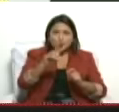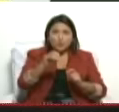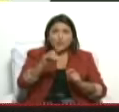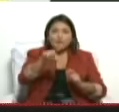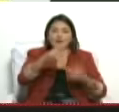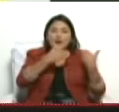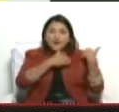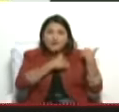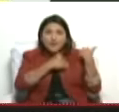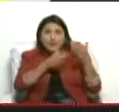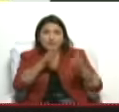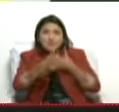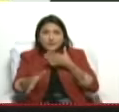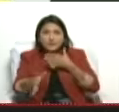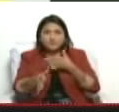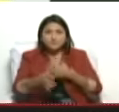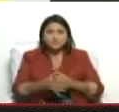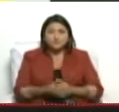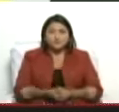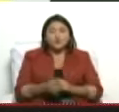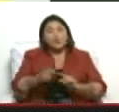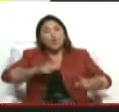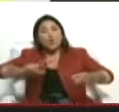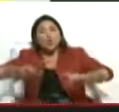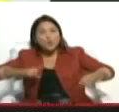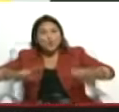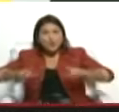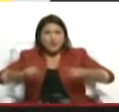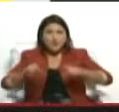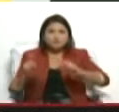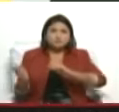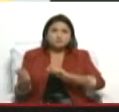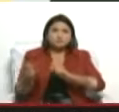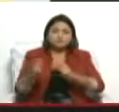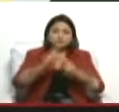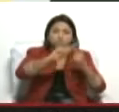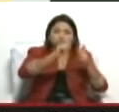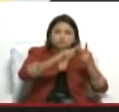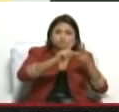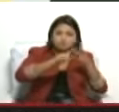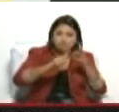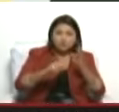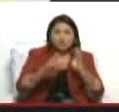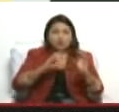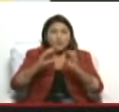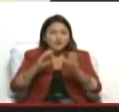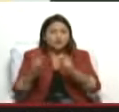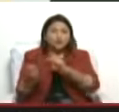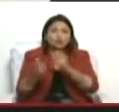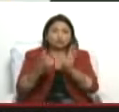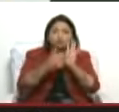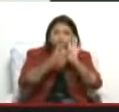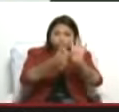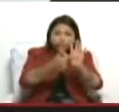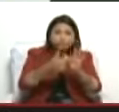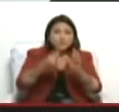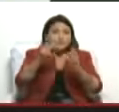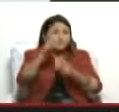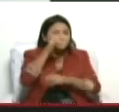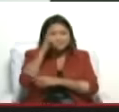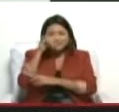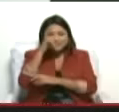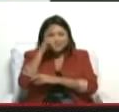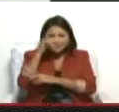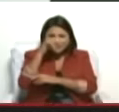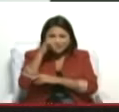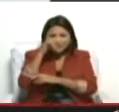encargada de coordinar y trasladar todo el equipo comunicacional necesario para cubrir los eventos